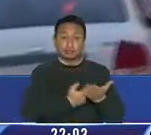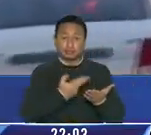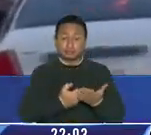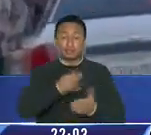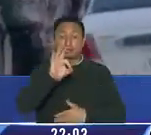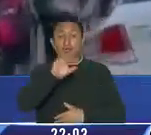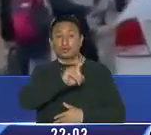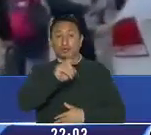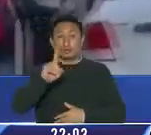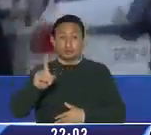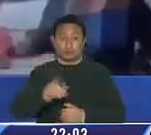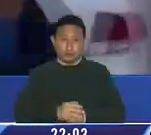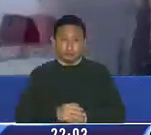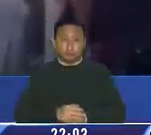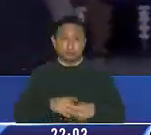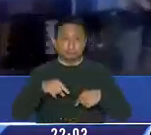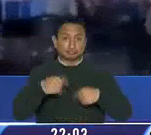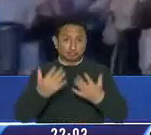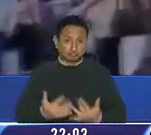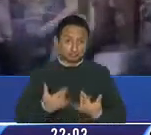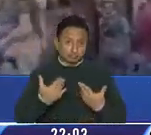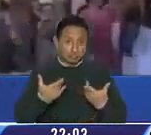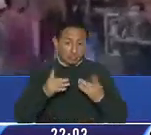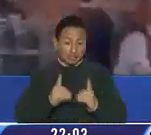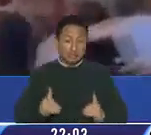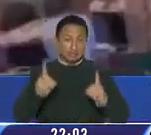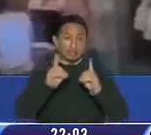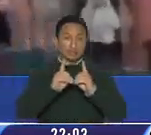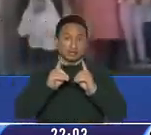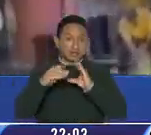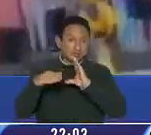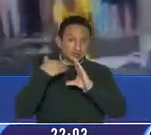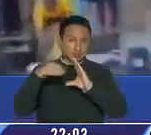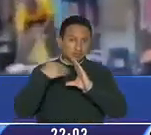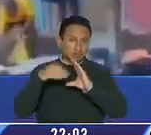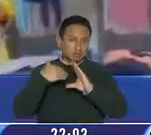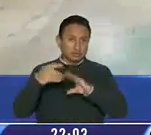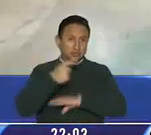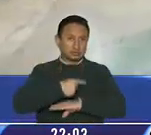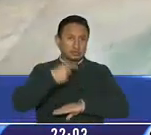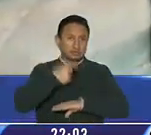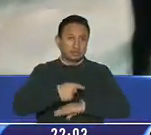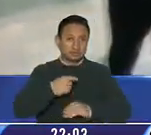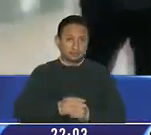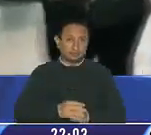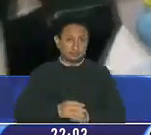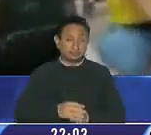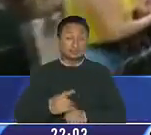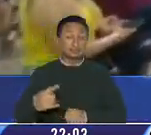ECU 911, donde se espera que se actualice información de lo ocurrido en la provincia del Guayas, por